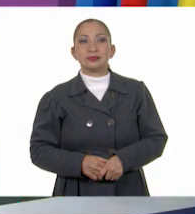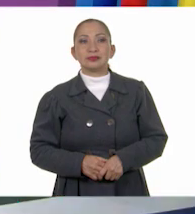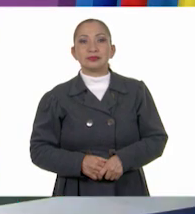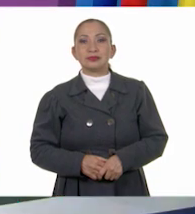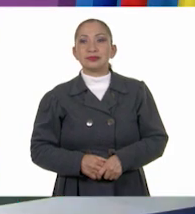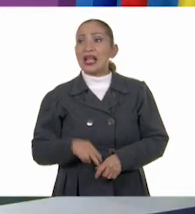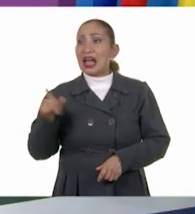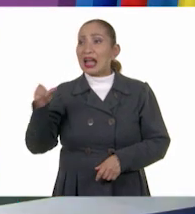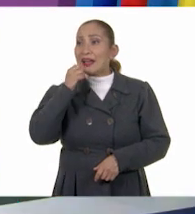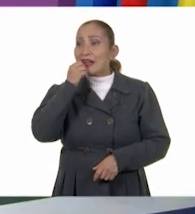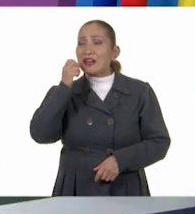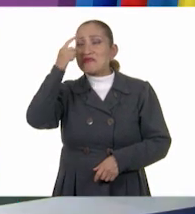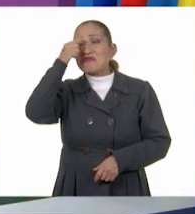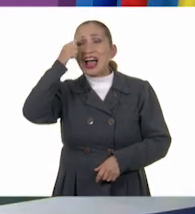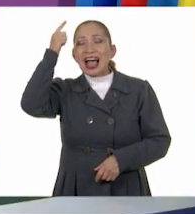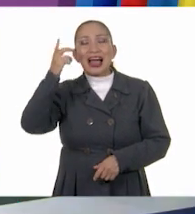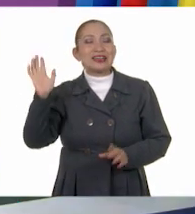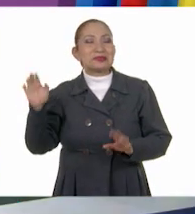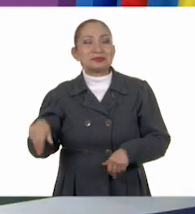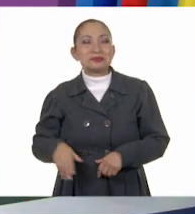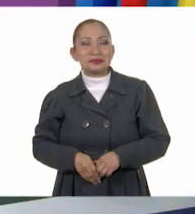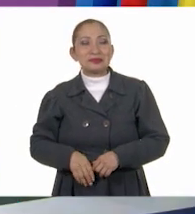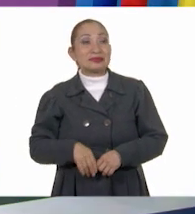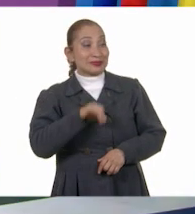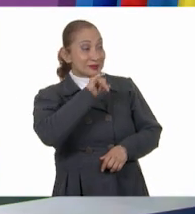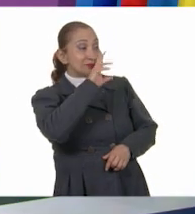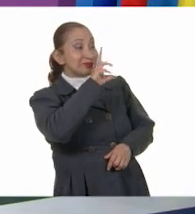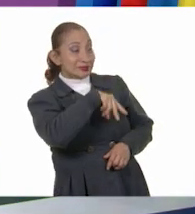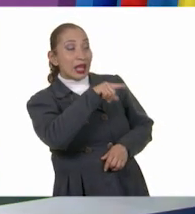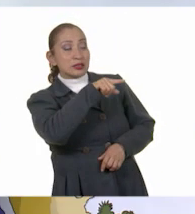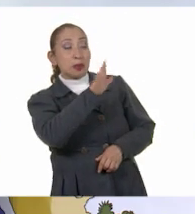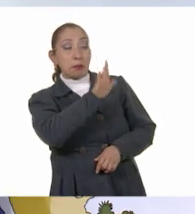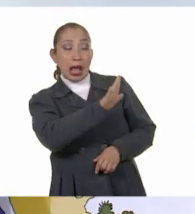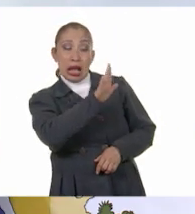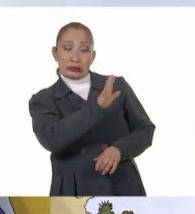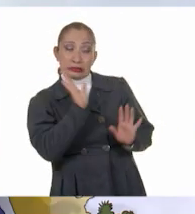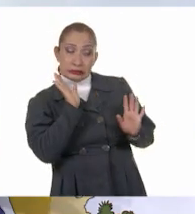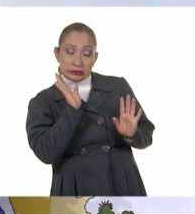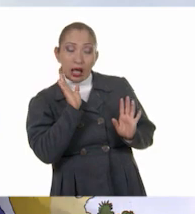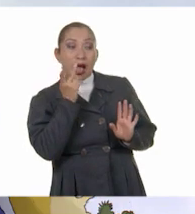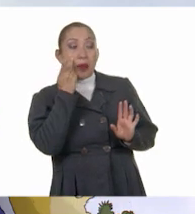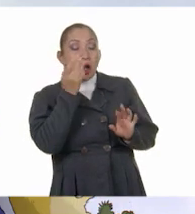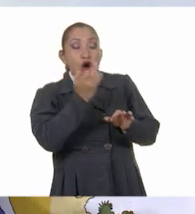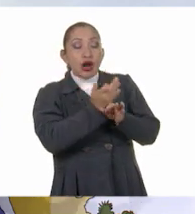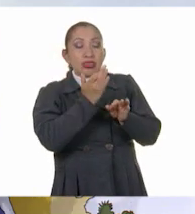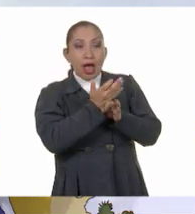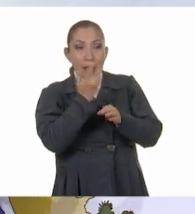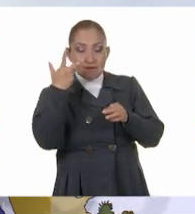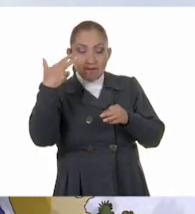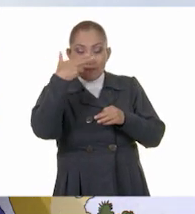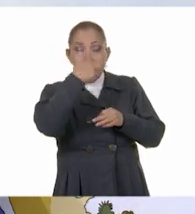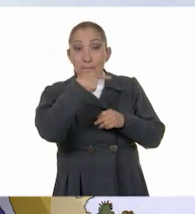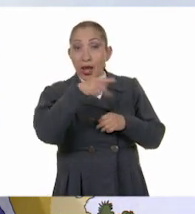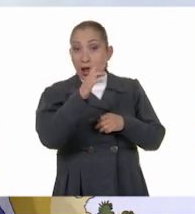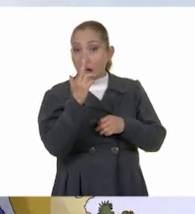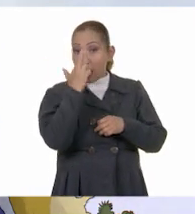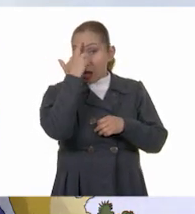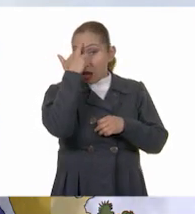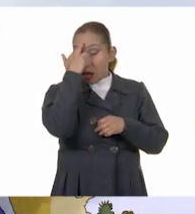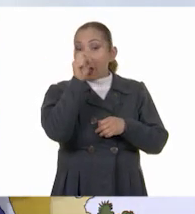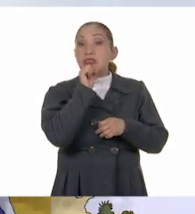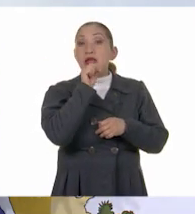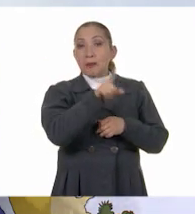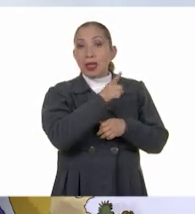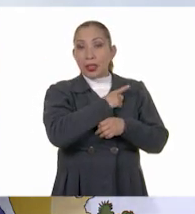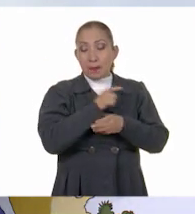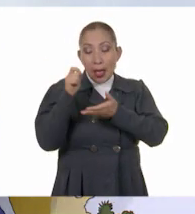¡Ay, eso está muy fácil! Así es, sí, eso parece, Raulito. Y ahorita lo vamos a hacer, pero recuerda que también tenemos